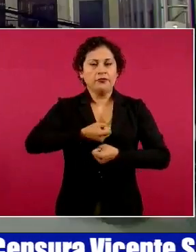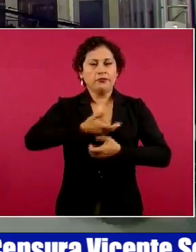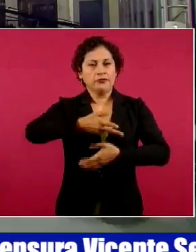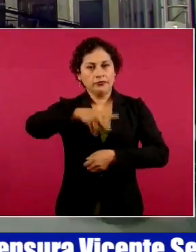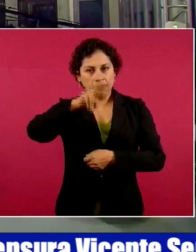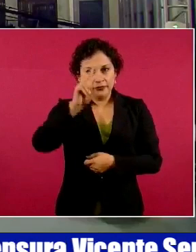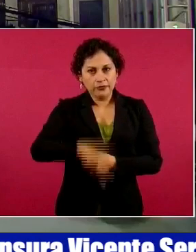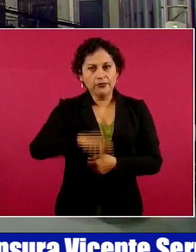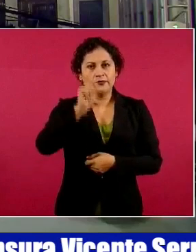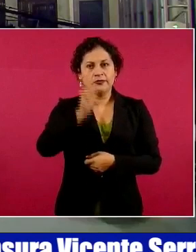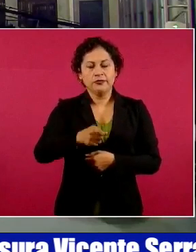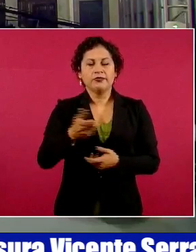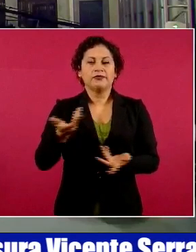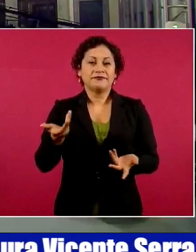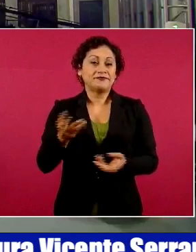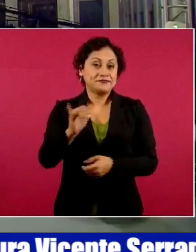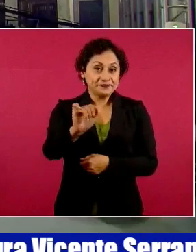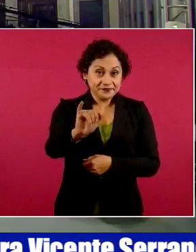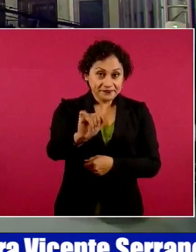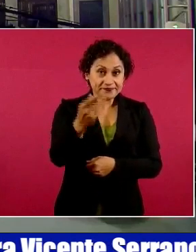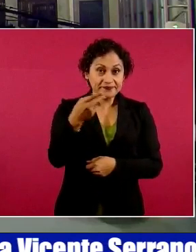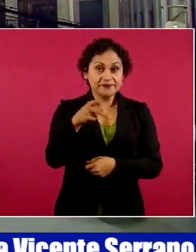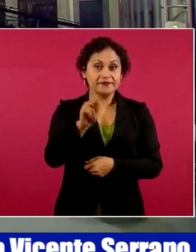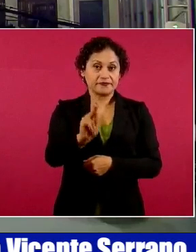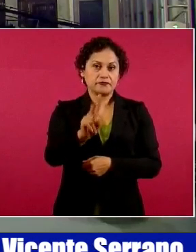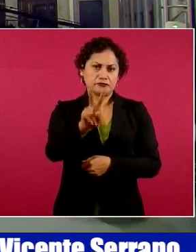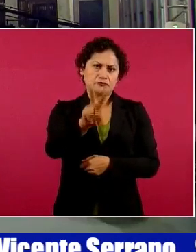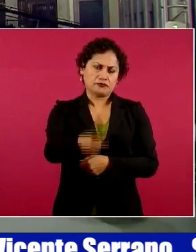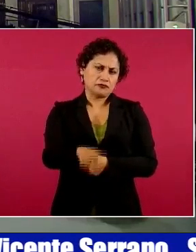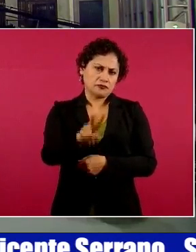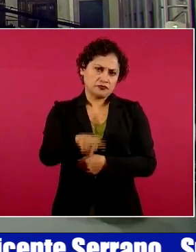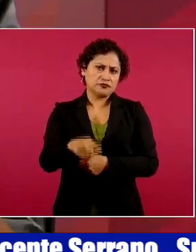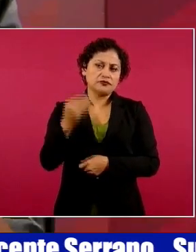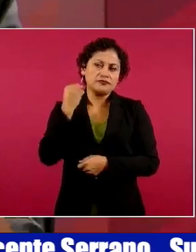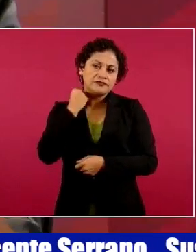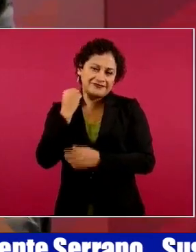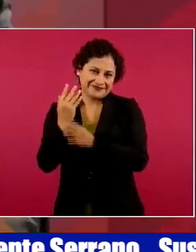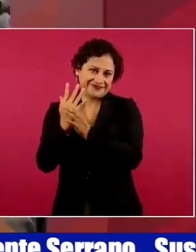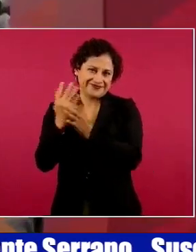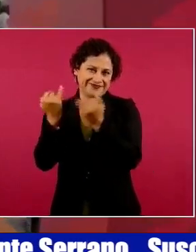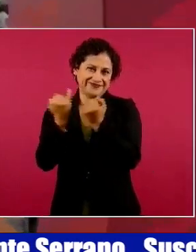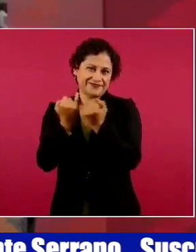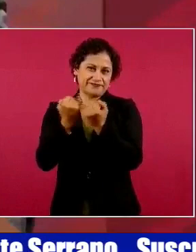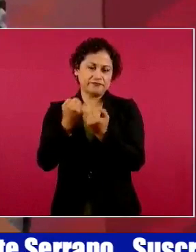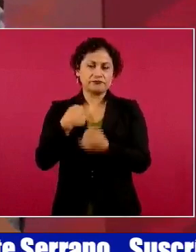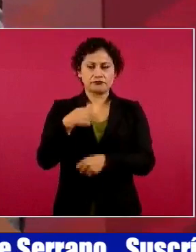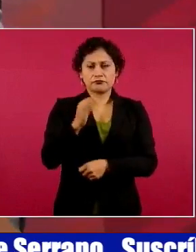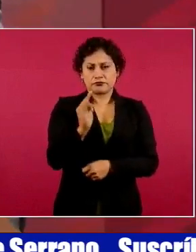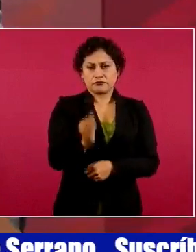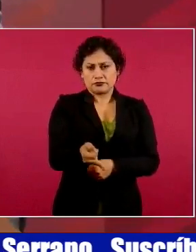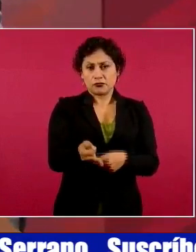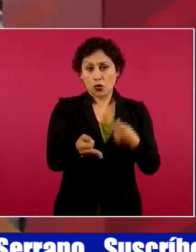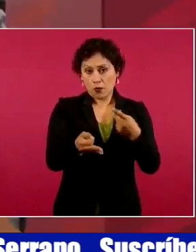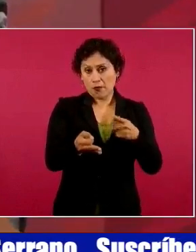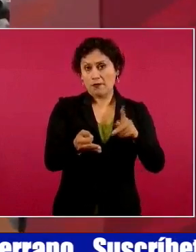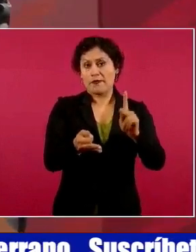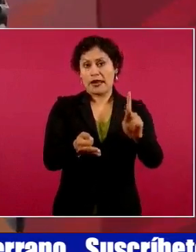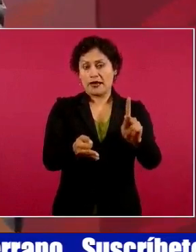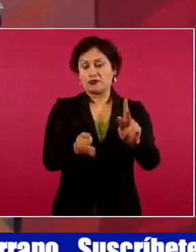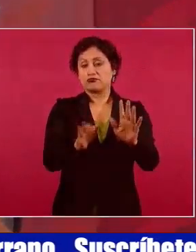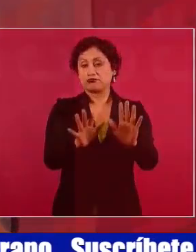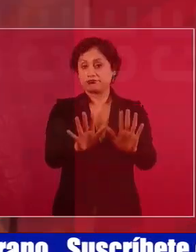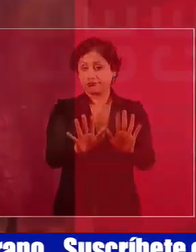tener autoridad política si no se tiene autoridad moral, que así se enfrenta a la mafia del poder. De hecho, del Escobar de Proceso